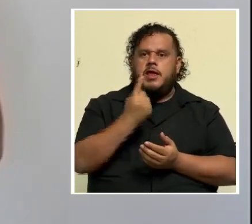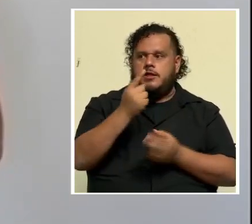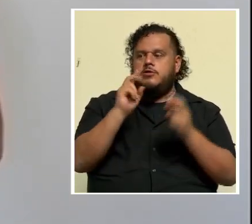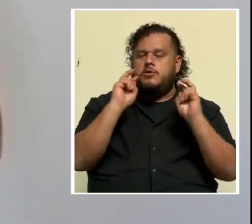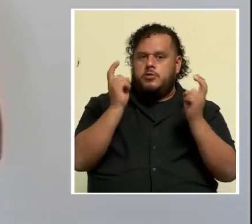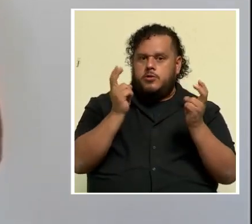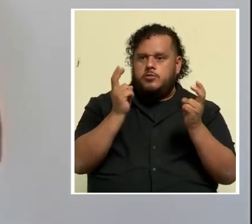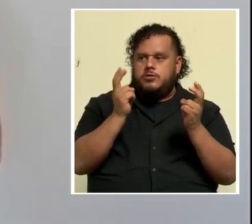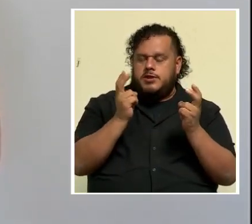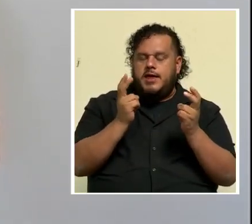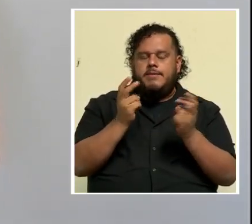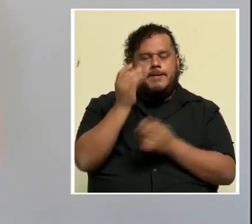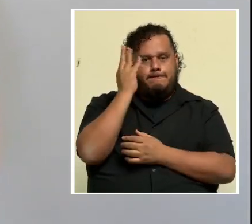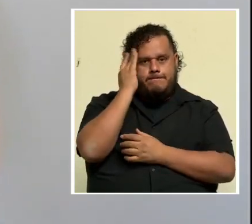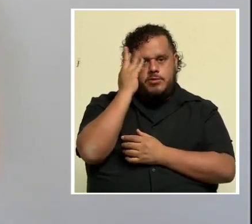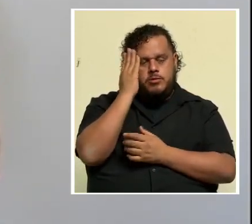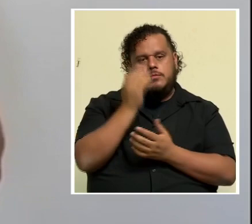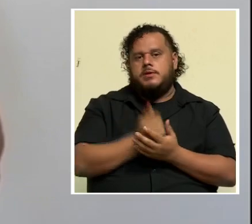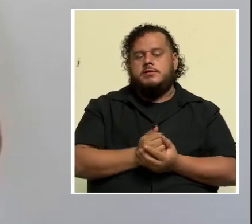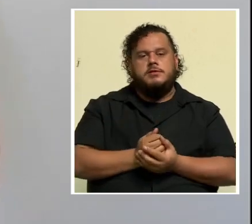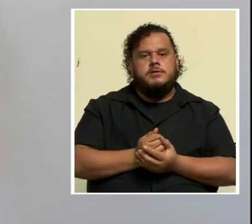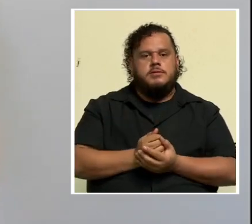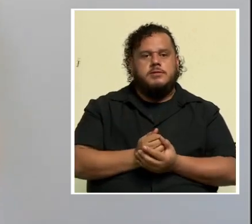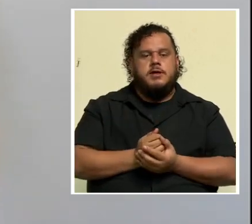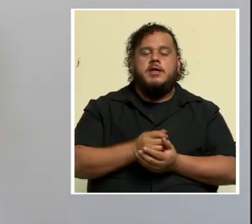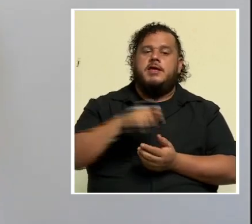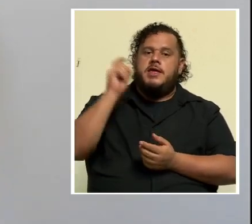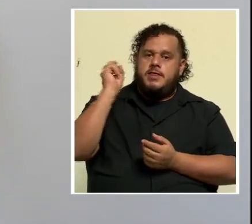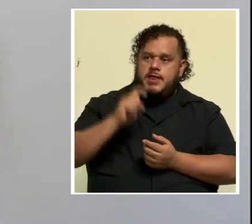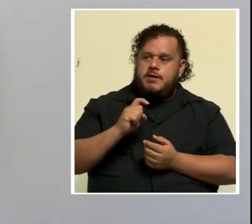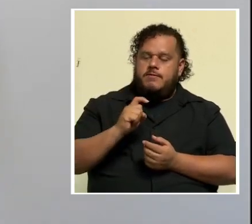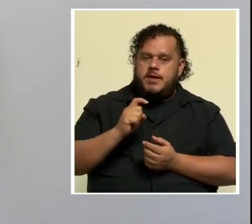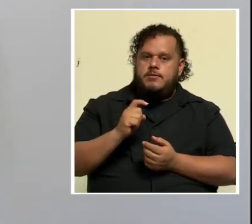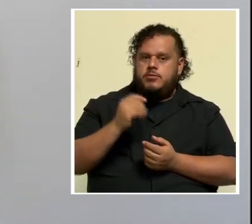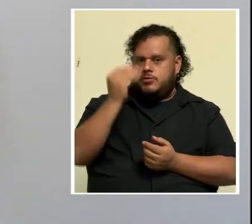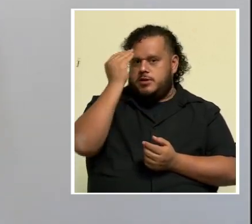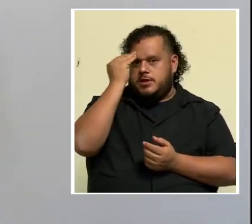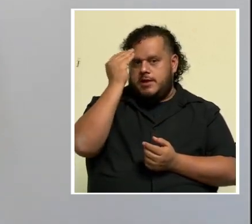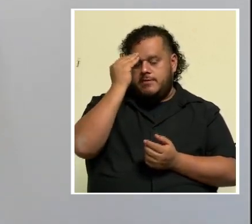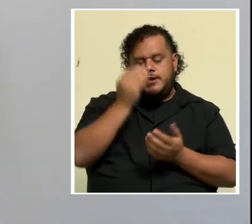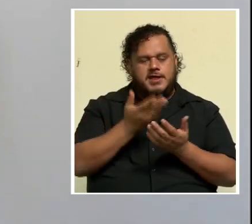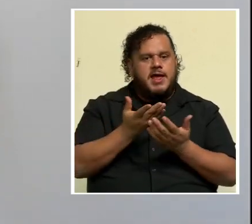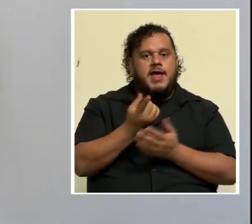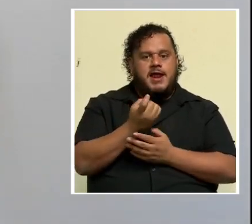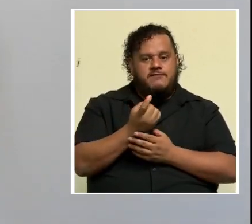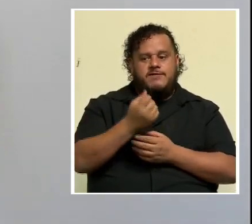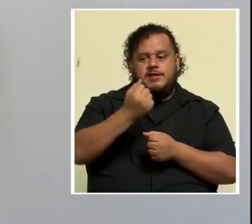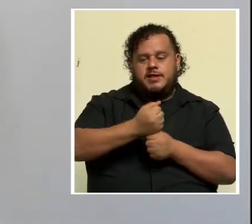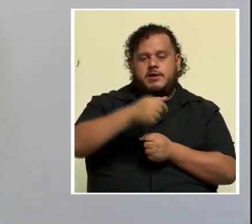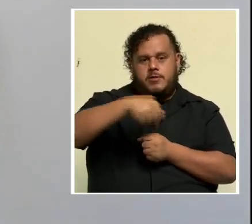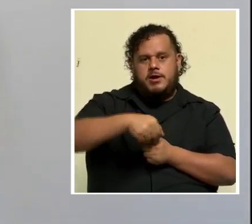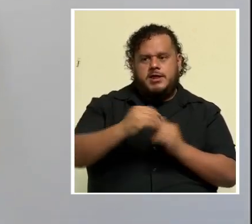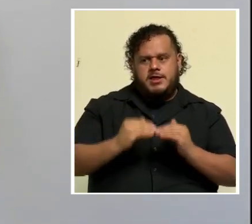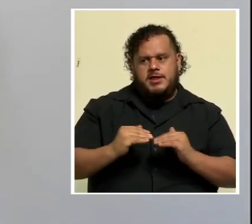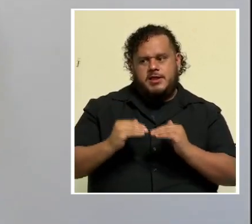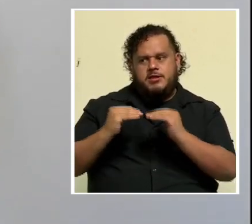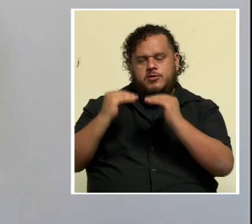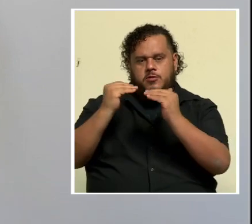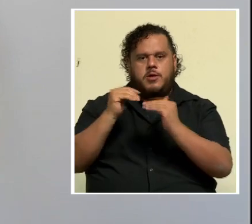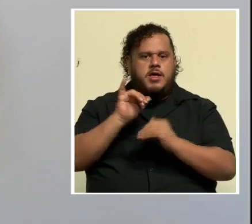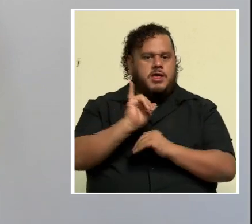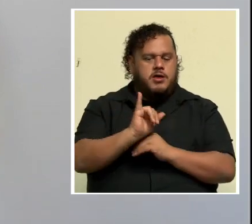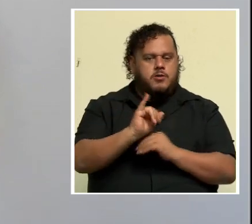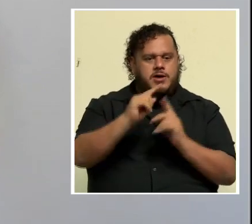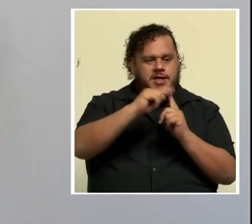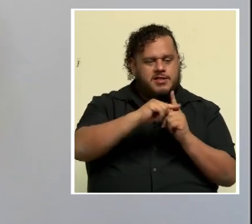tema sumamente preocupante. Debemos tomar en cuenta que el desempleo en Costa Rica aumenta y que con estas